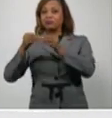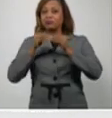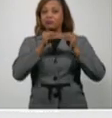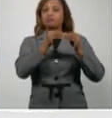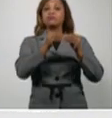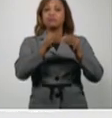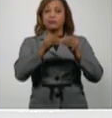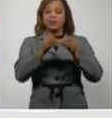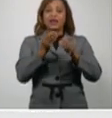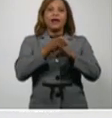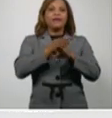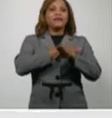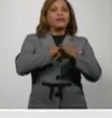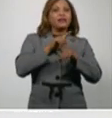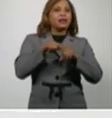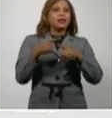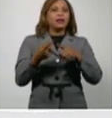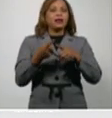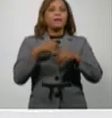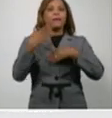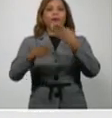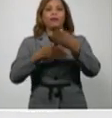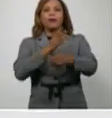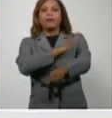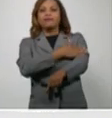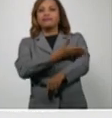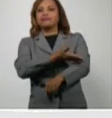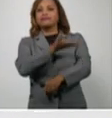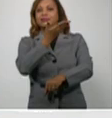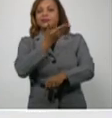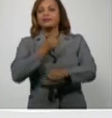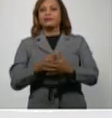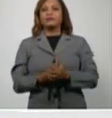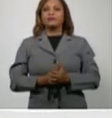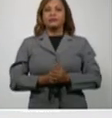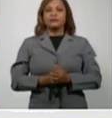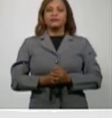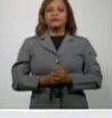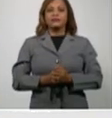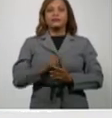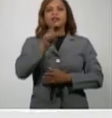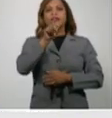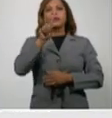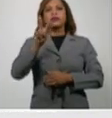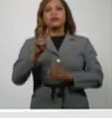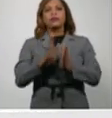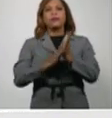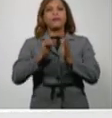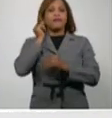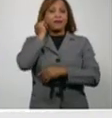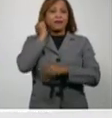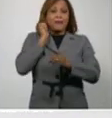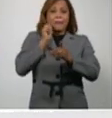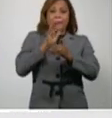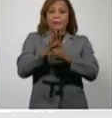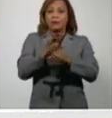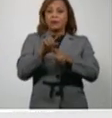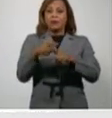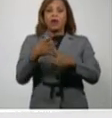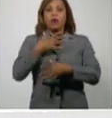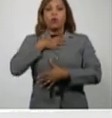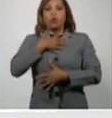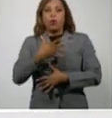de ser hipertenso, hipertensión arterial, que el 12 de febrero comenzó con una tos